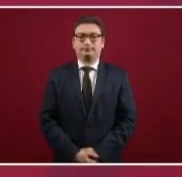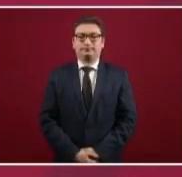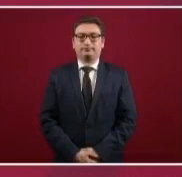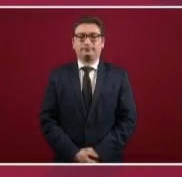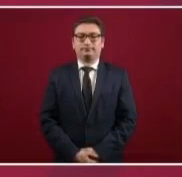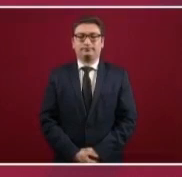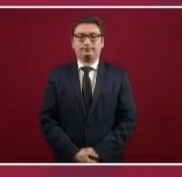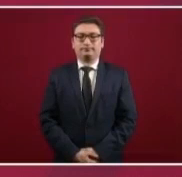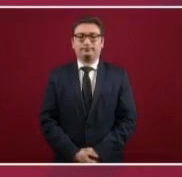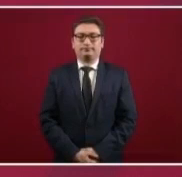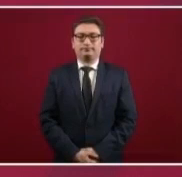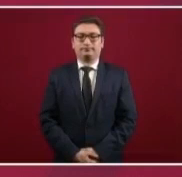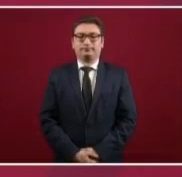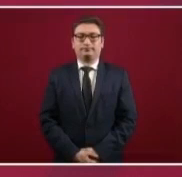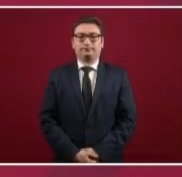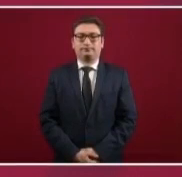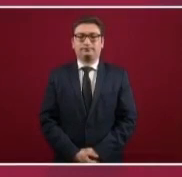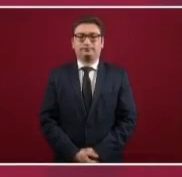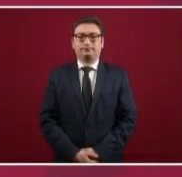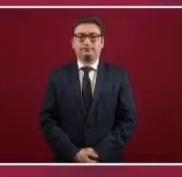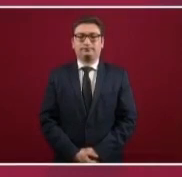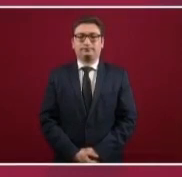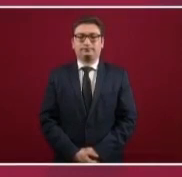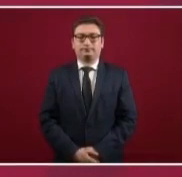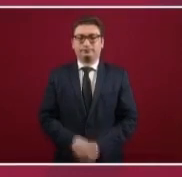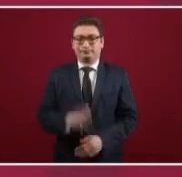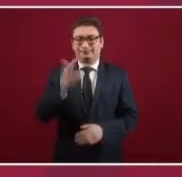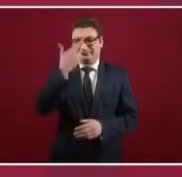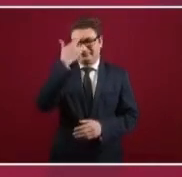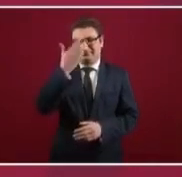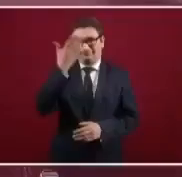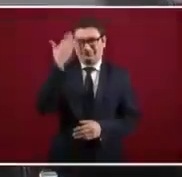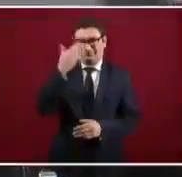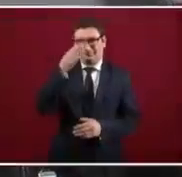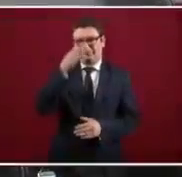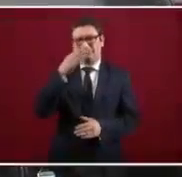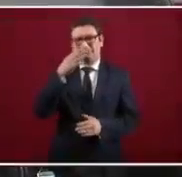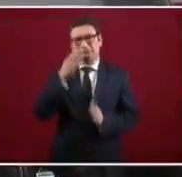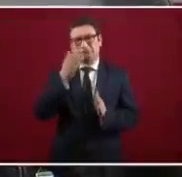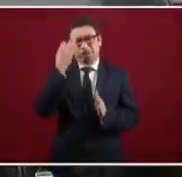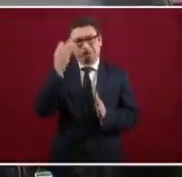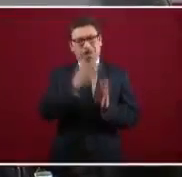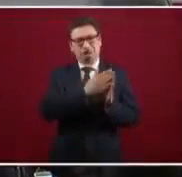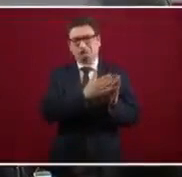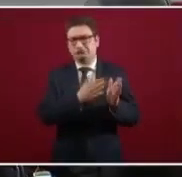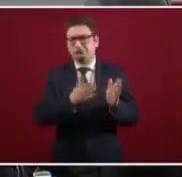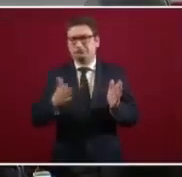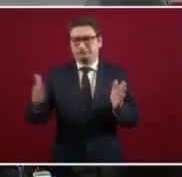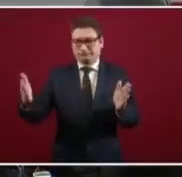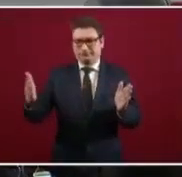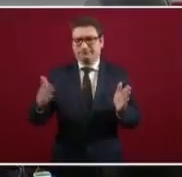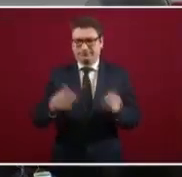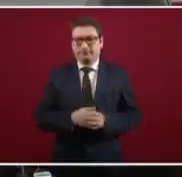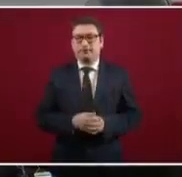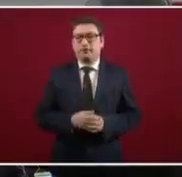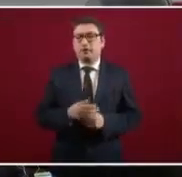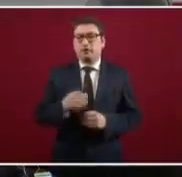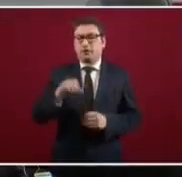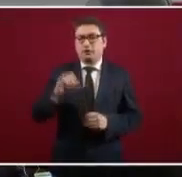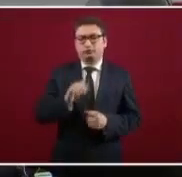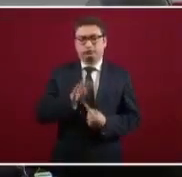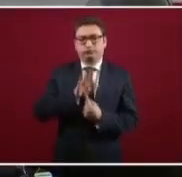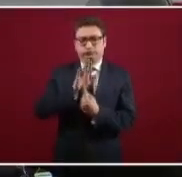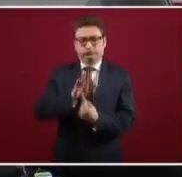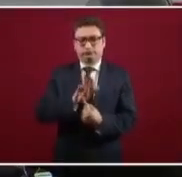los tiempos se acordó eso vamos a a poner